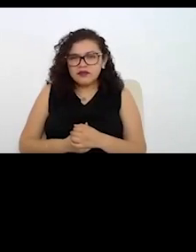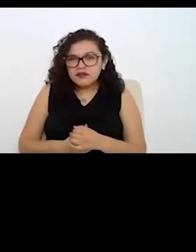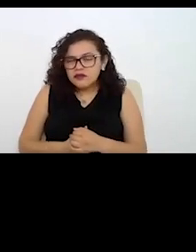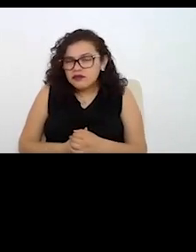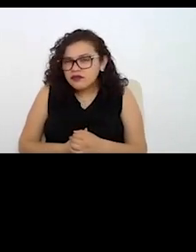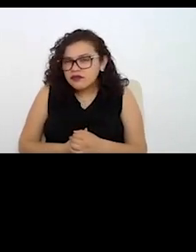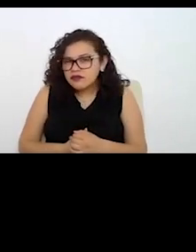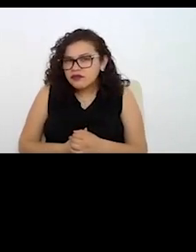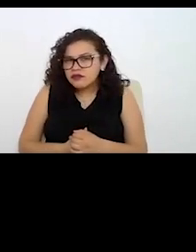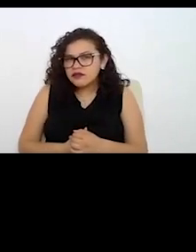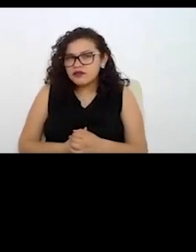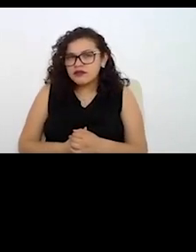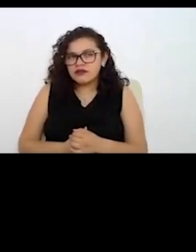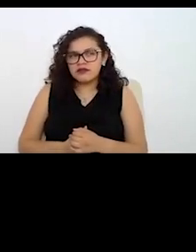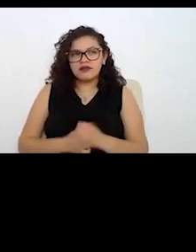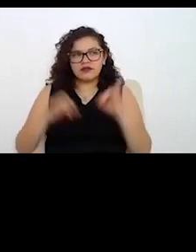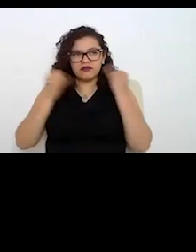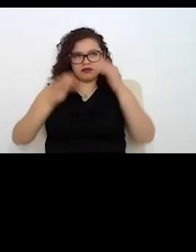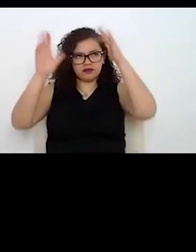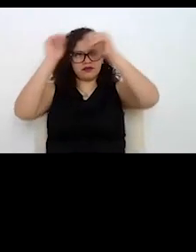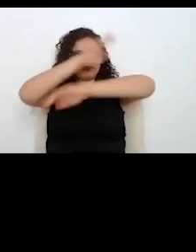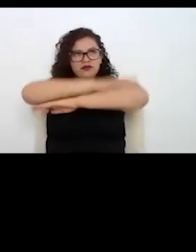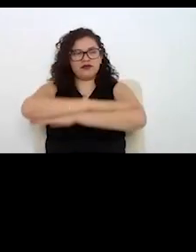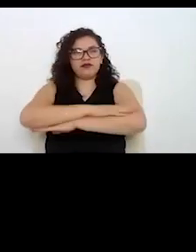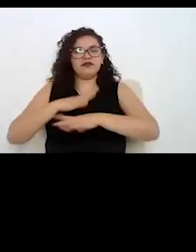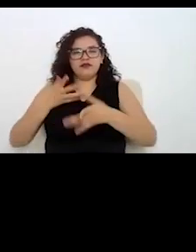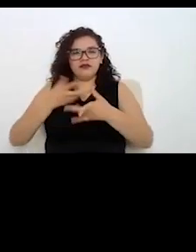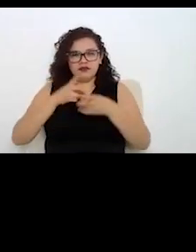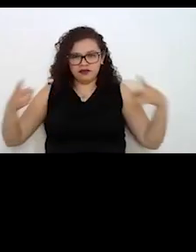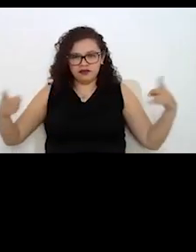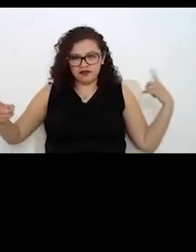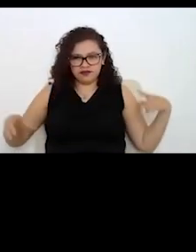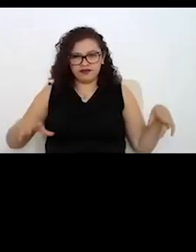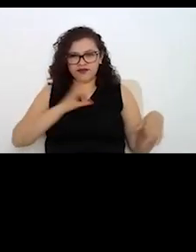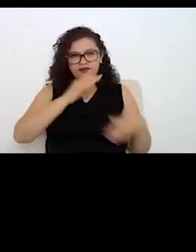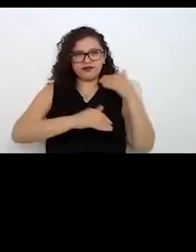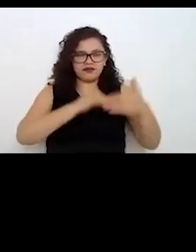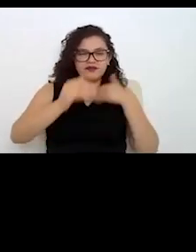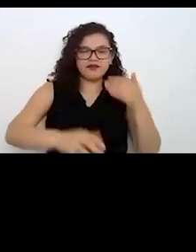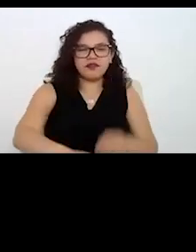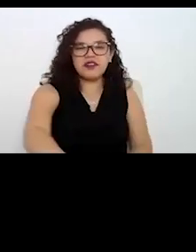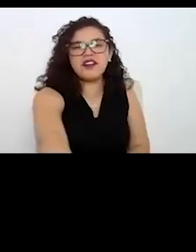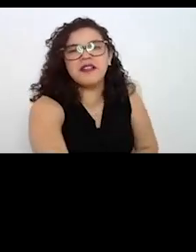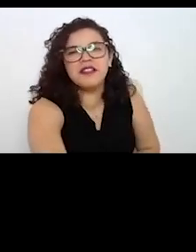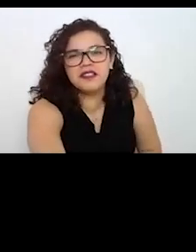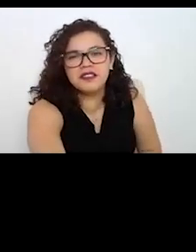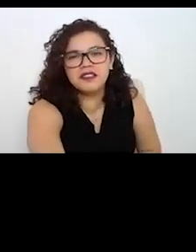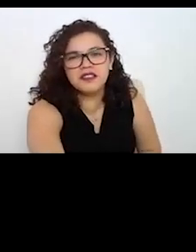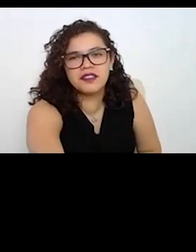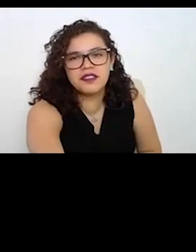las juntas de conciliación y arbitraje desahogando los procedimientos que se llevaban hasta la conclusión de